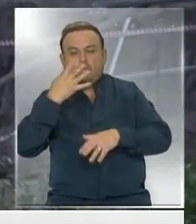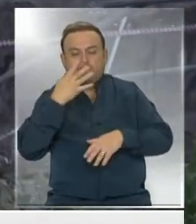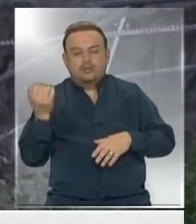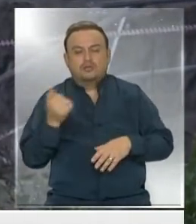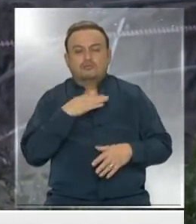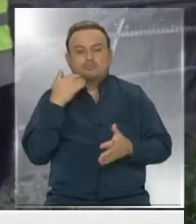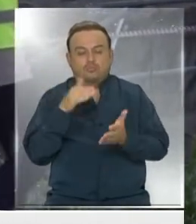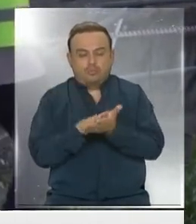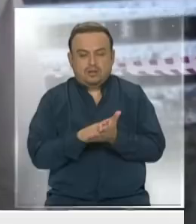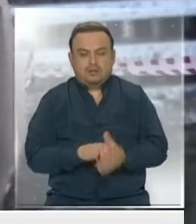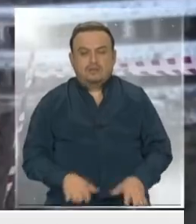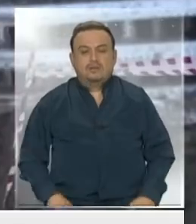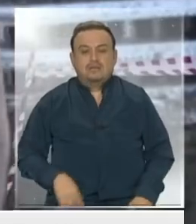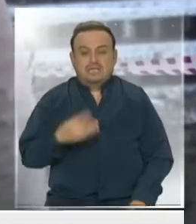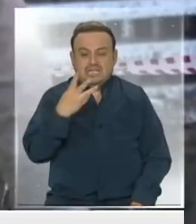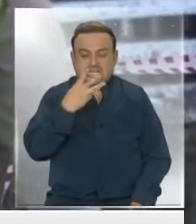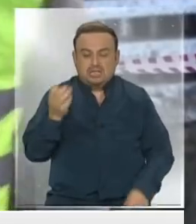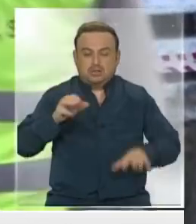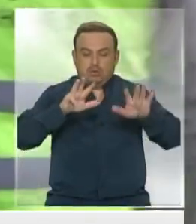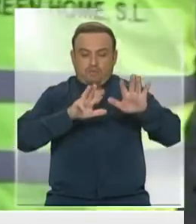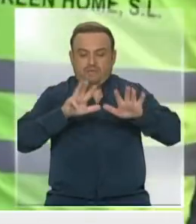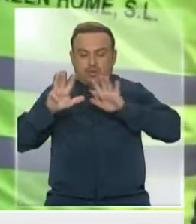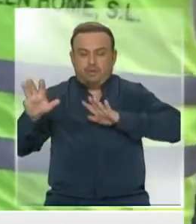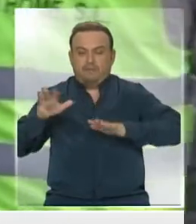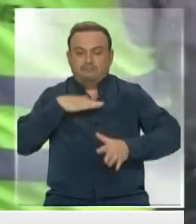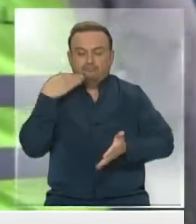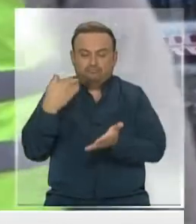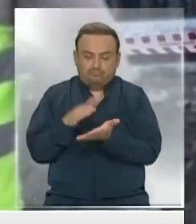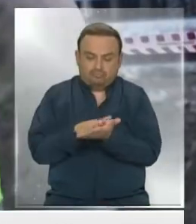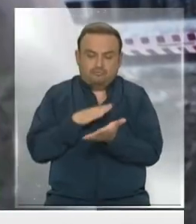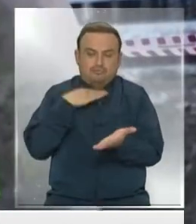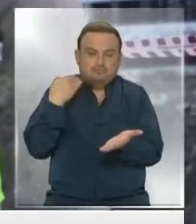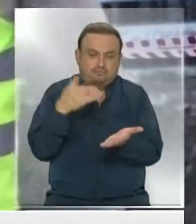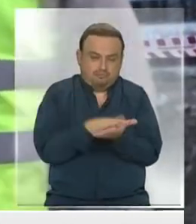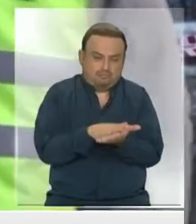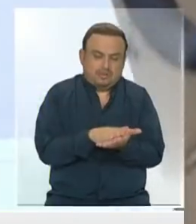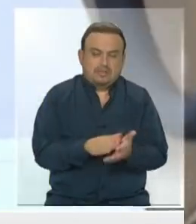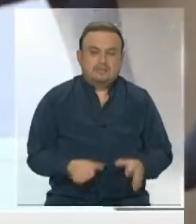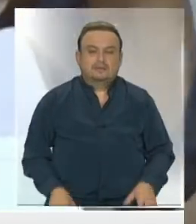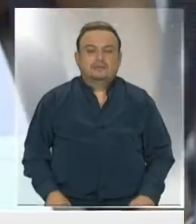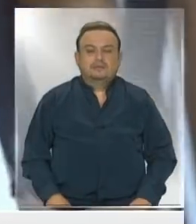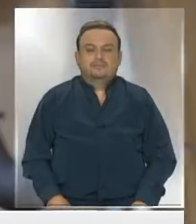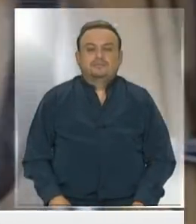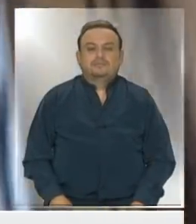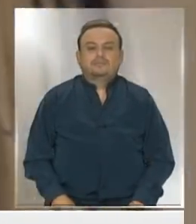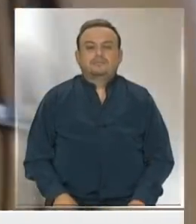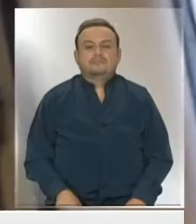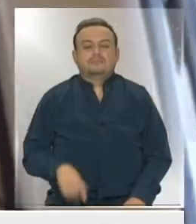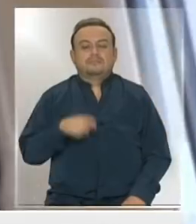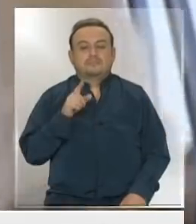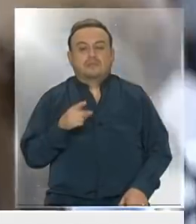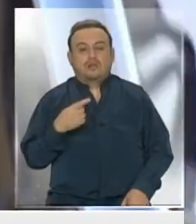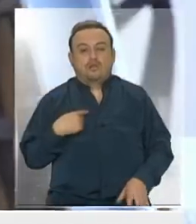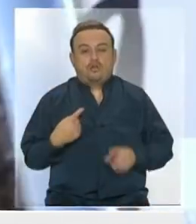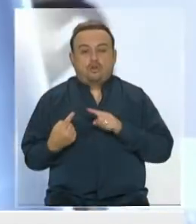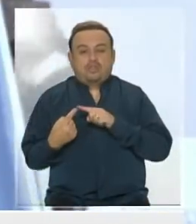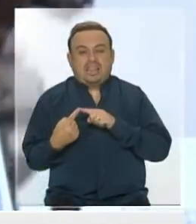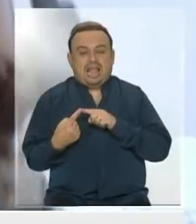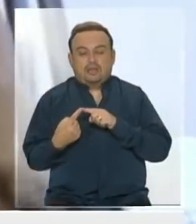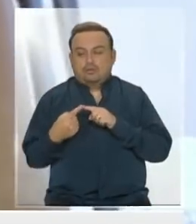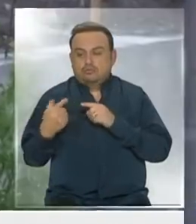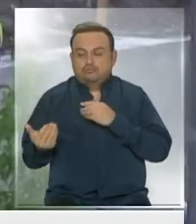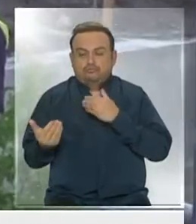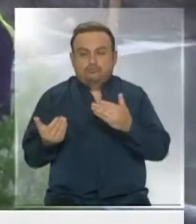400 fallecidos. 399 fallecidos se registraron en las últimas 24 horas. Los contagios crecieron